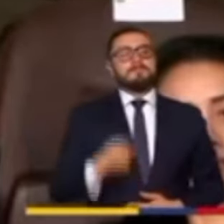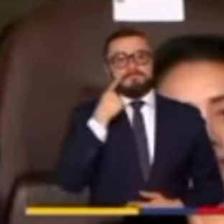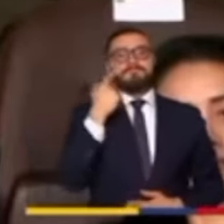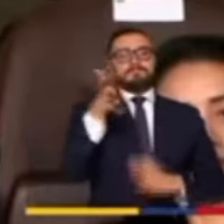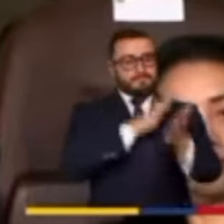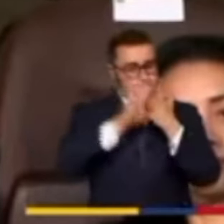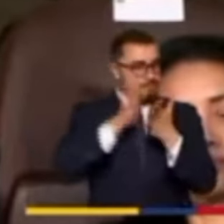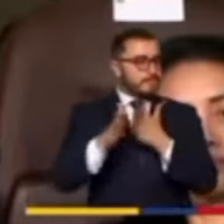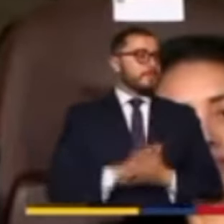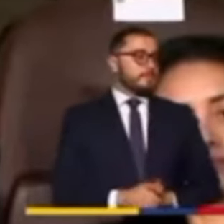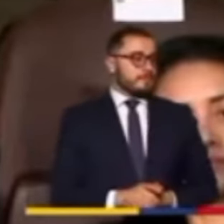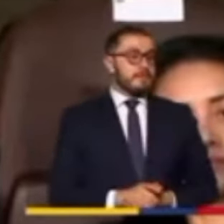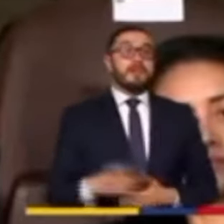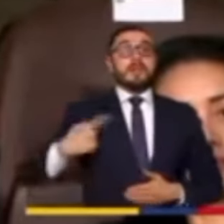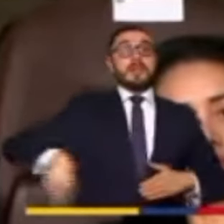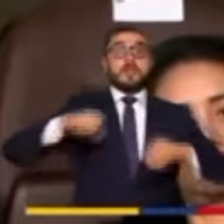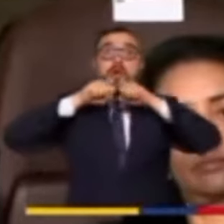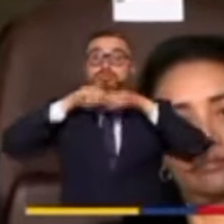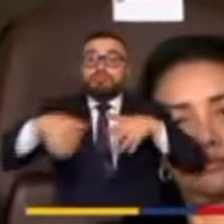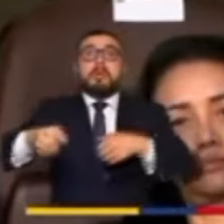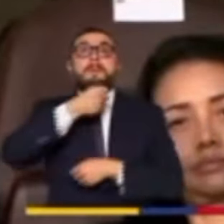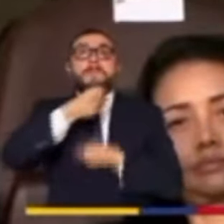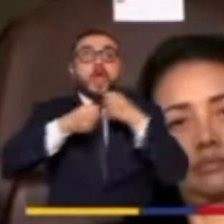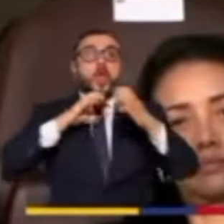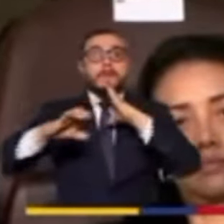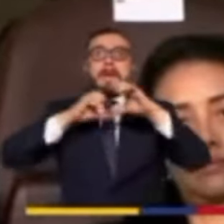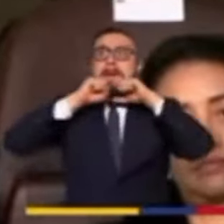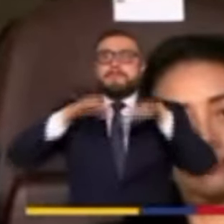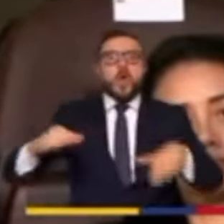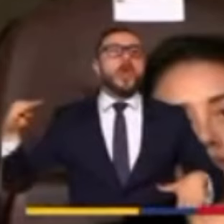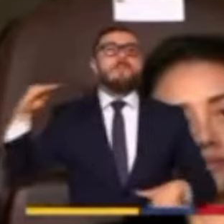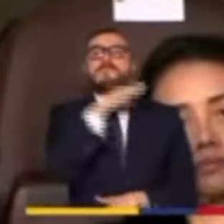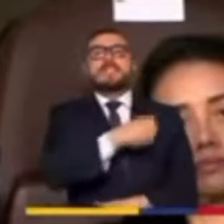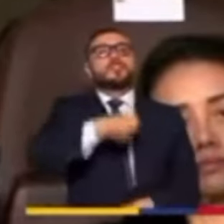Esto es lo que está pasando. Y se están llenando los titulares de fake news.